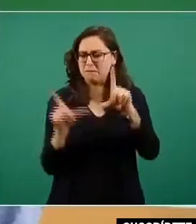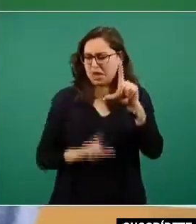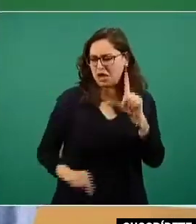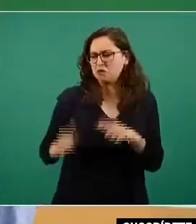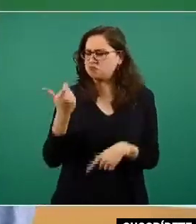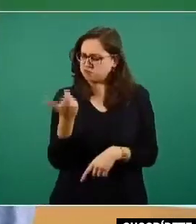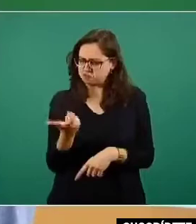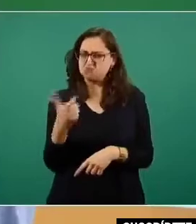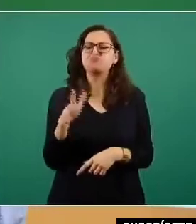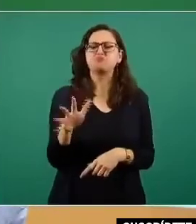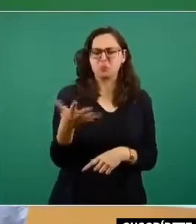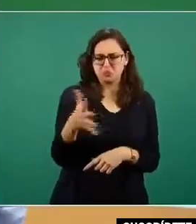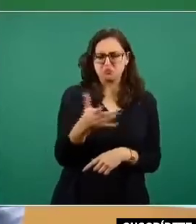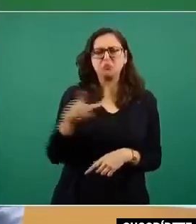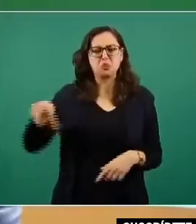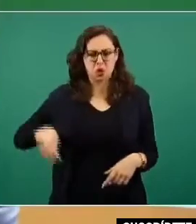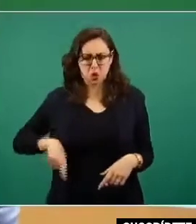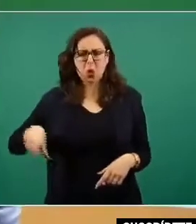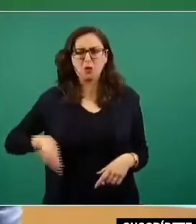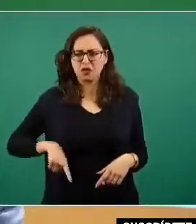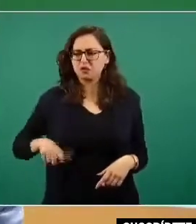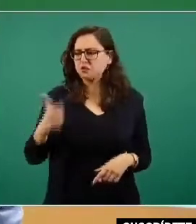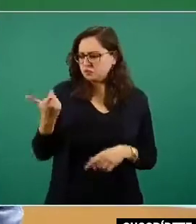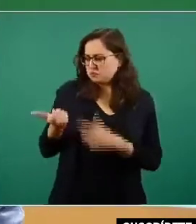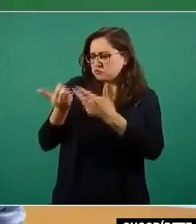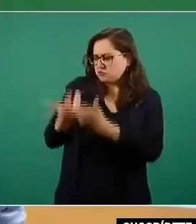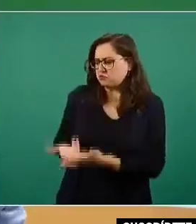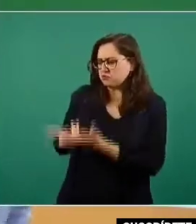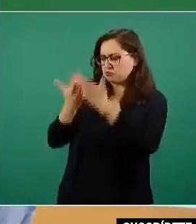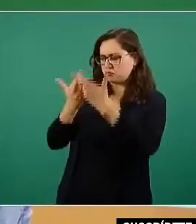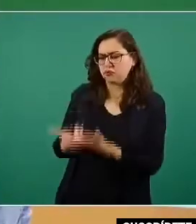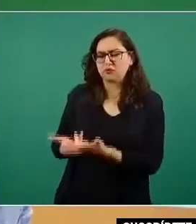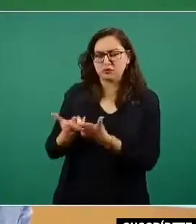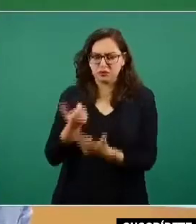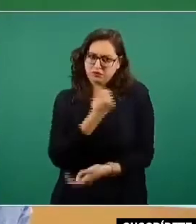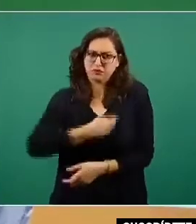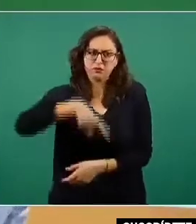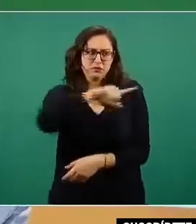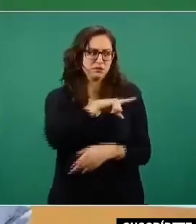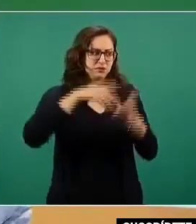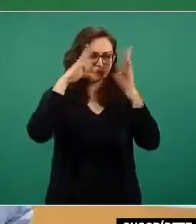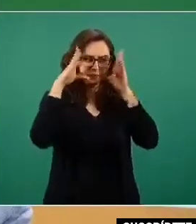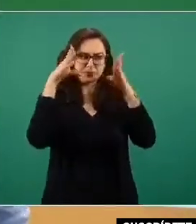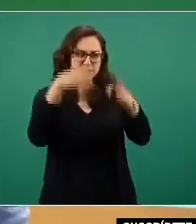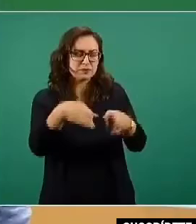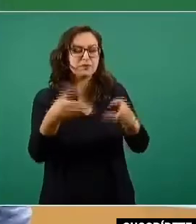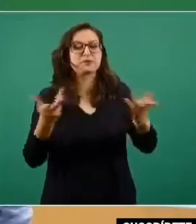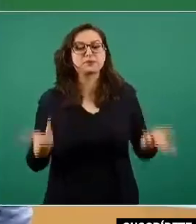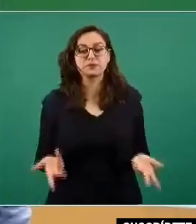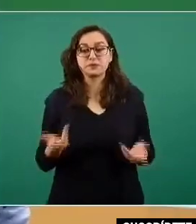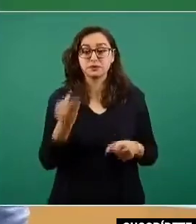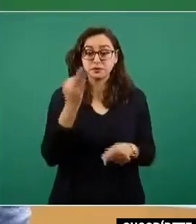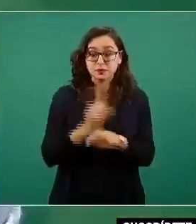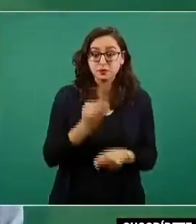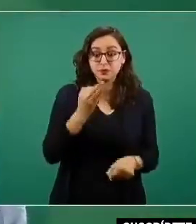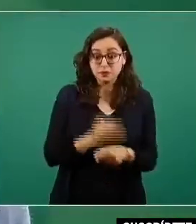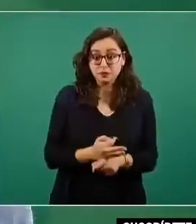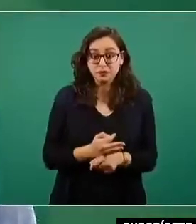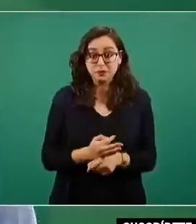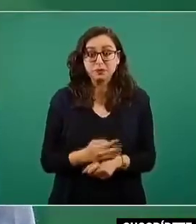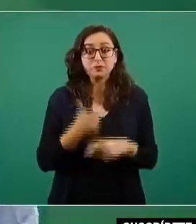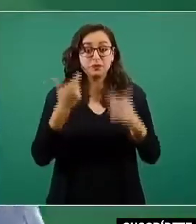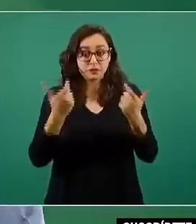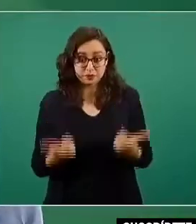y tenemos un gobierno que tiene una clara prioridad en la salud. Entonces están destinando dineros,